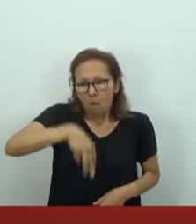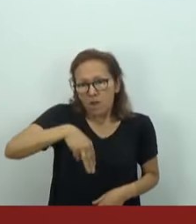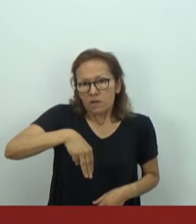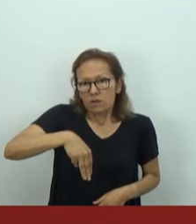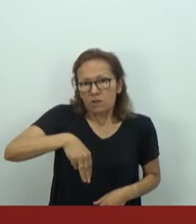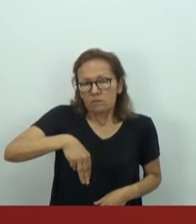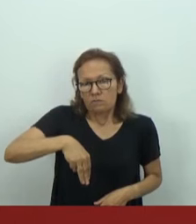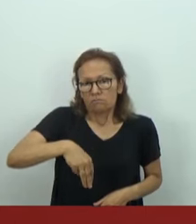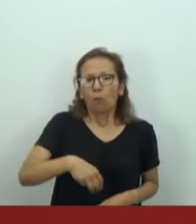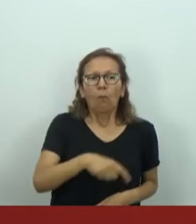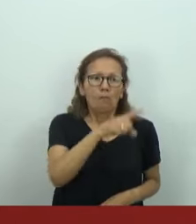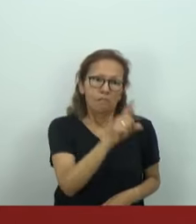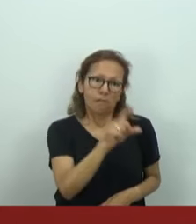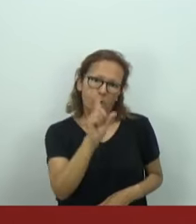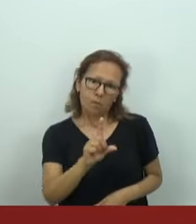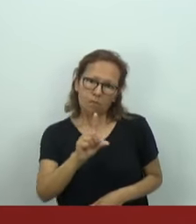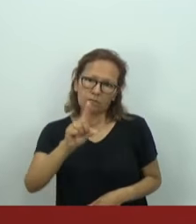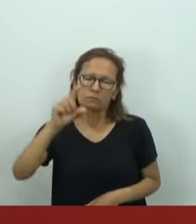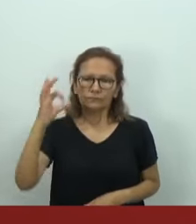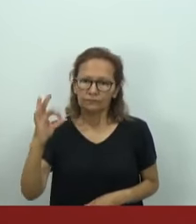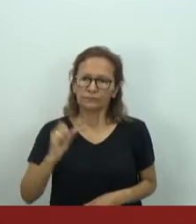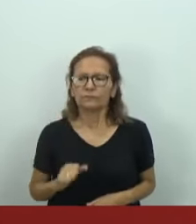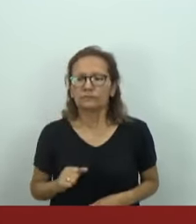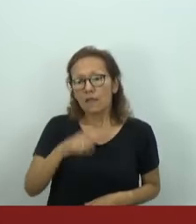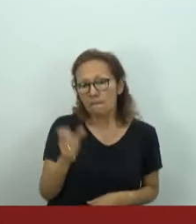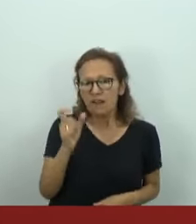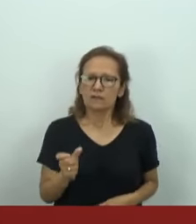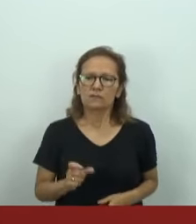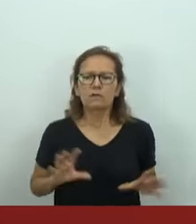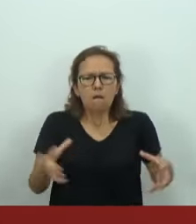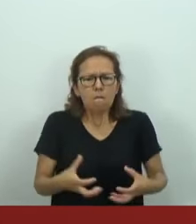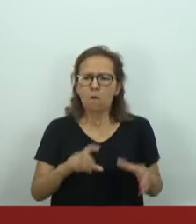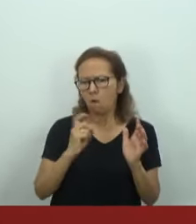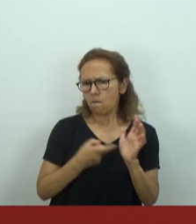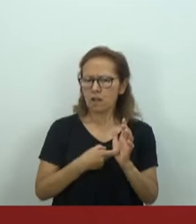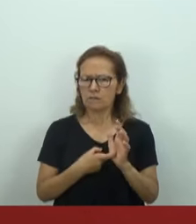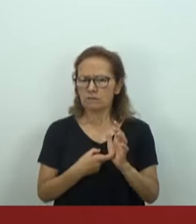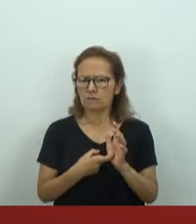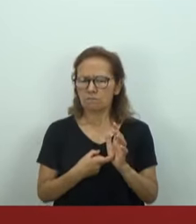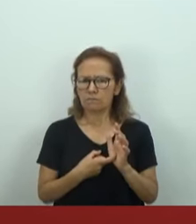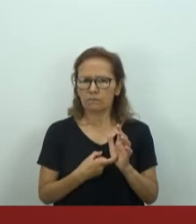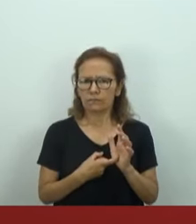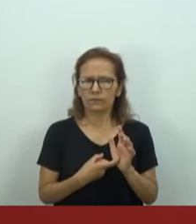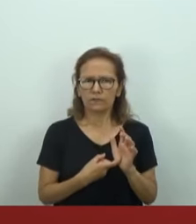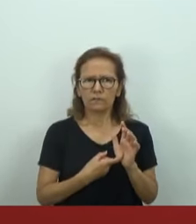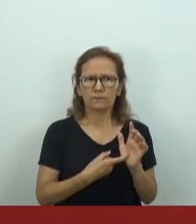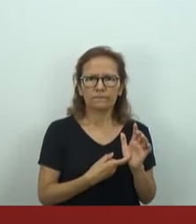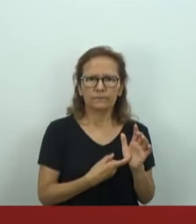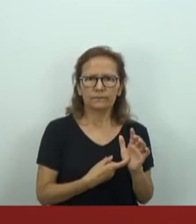en el mundo. ¿Tú sabes lo profundo que es el océano? A la costa